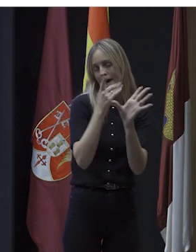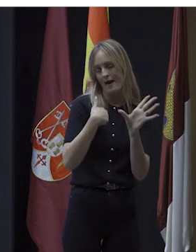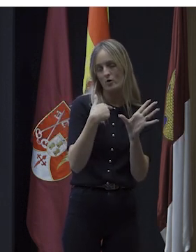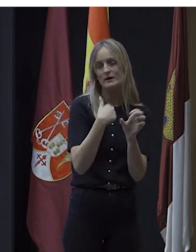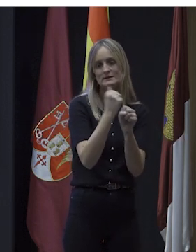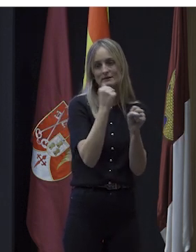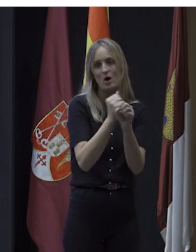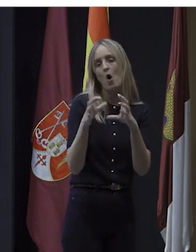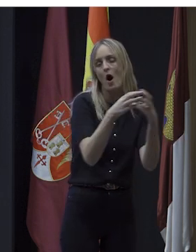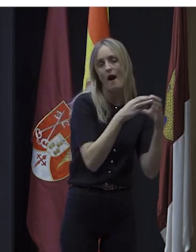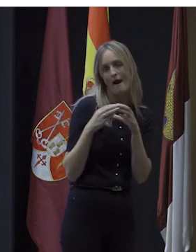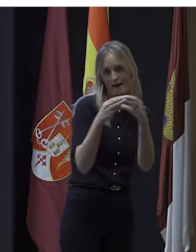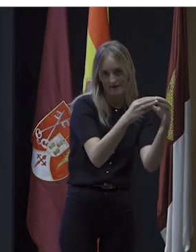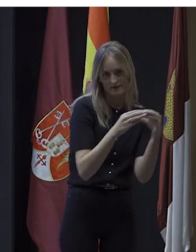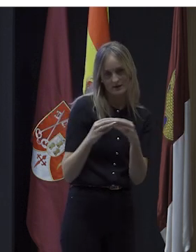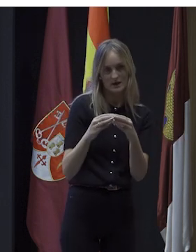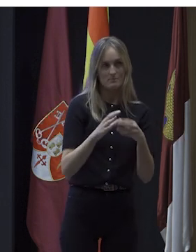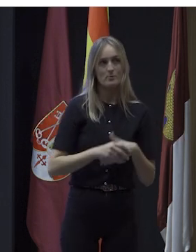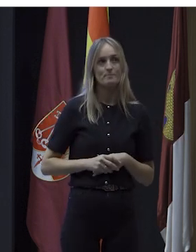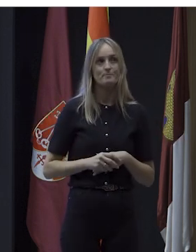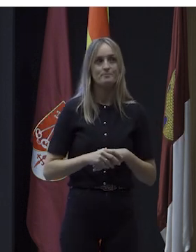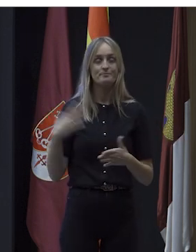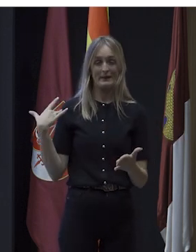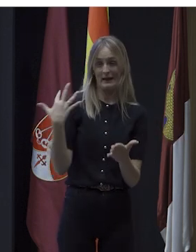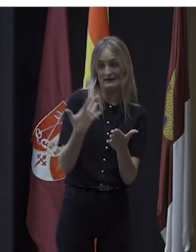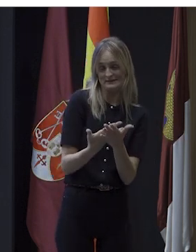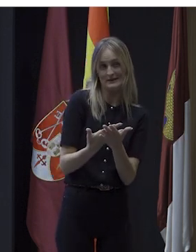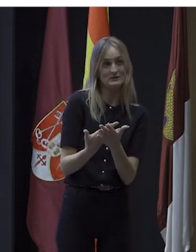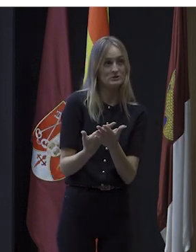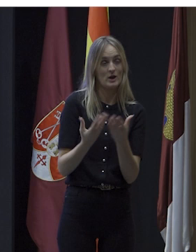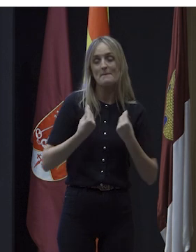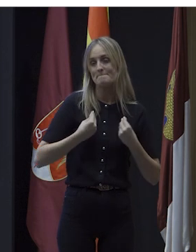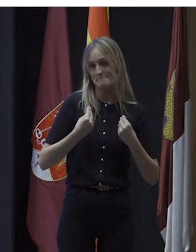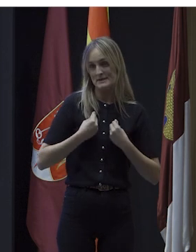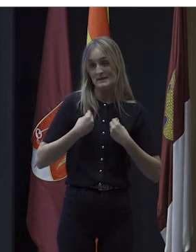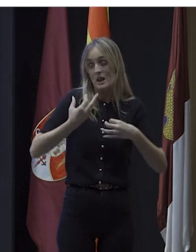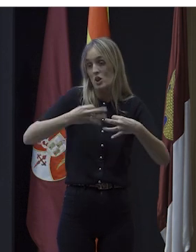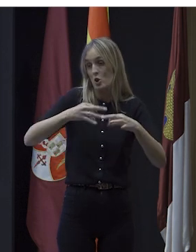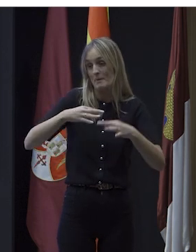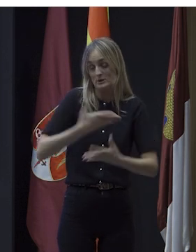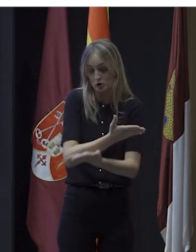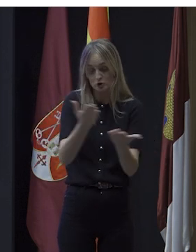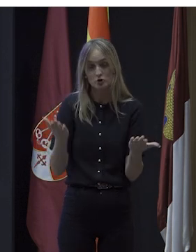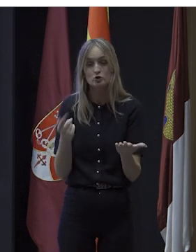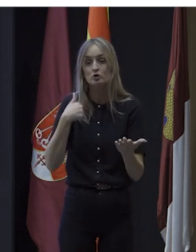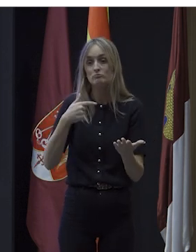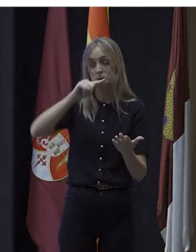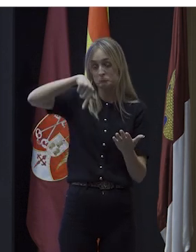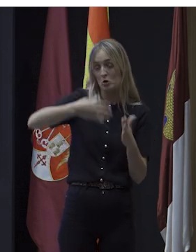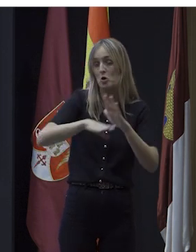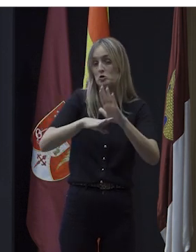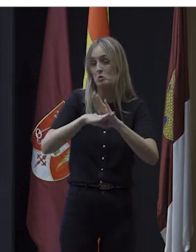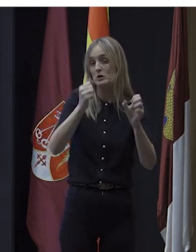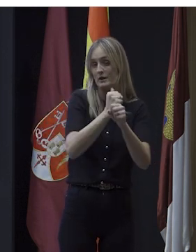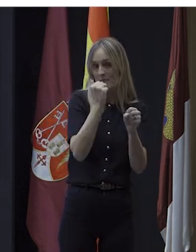vital. René Favaloro, lo normal que hubiéramos hecho todos es haber continuado en Estados Unidos siendo un cirujano de